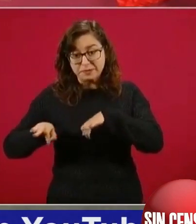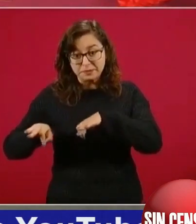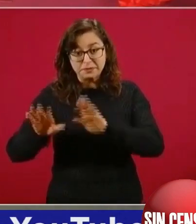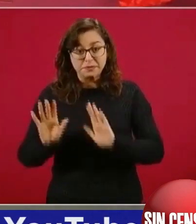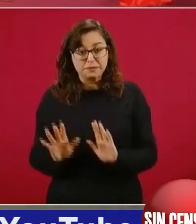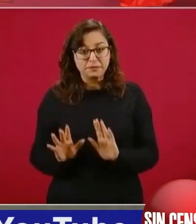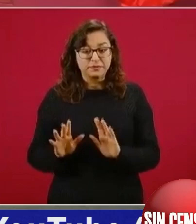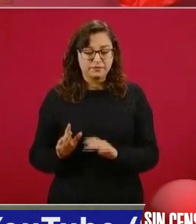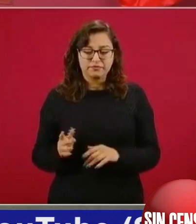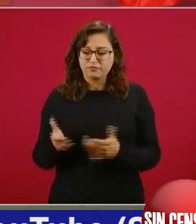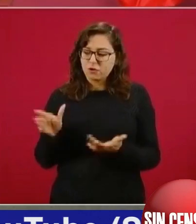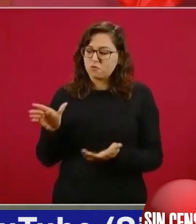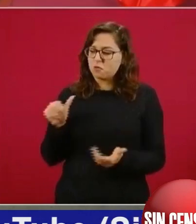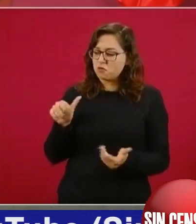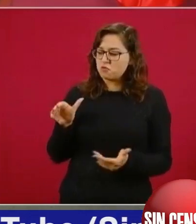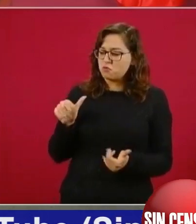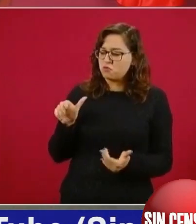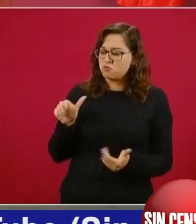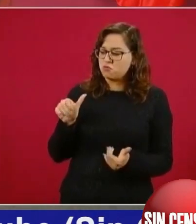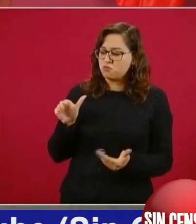iba acumulando una ganancia.